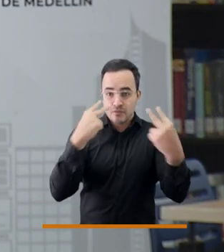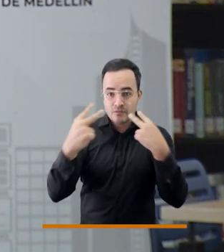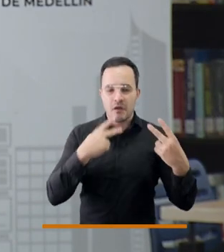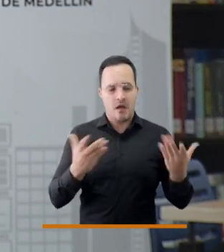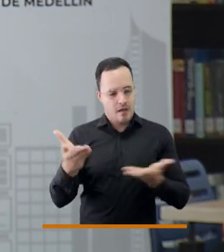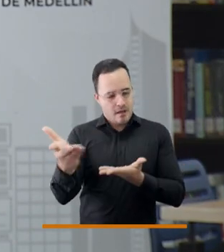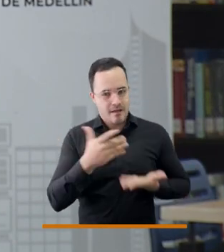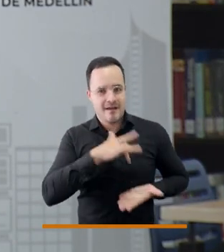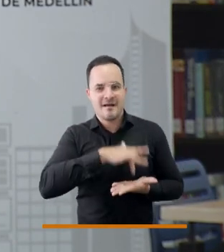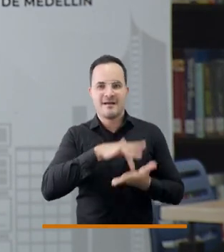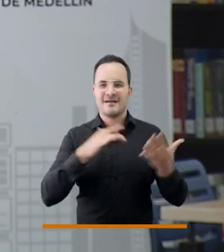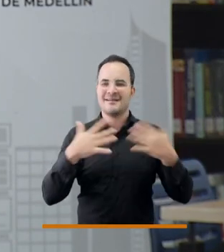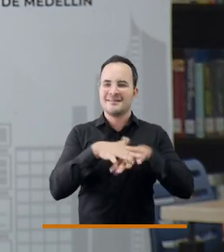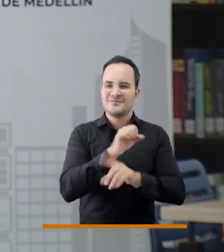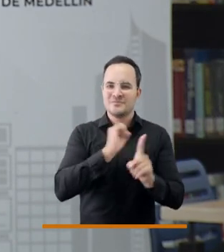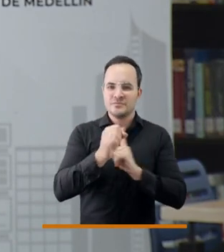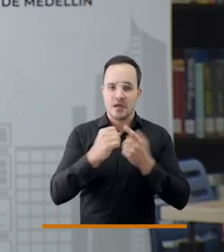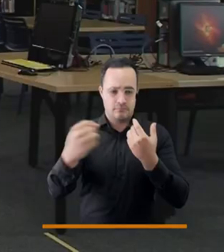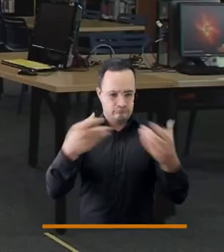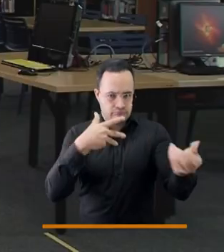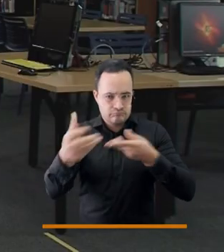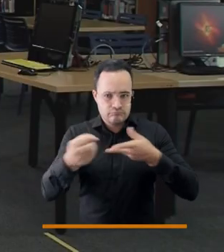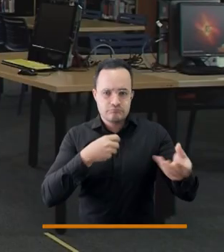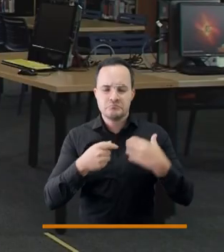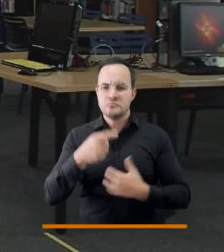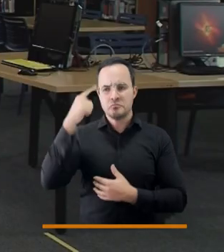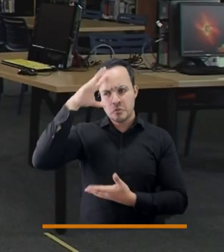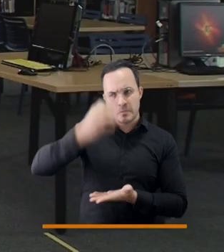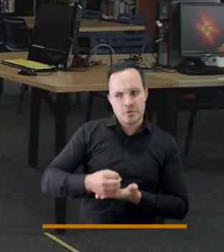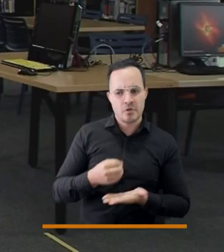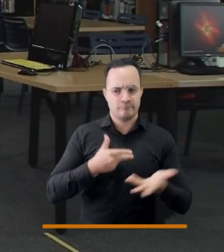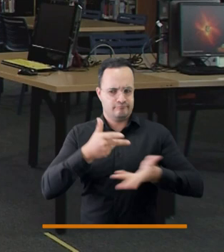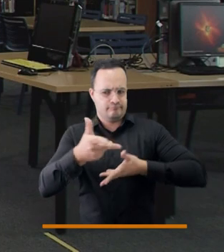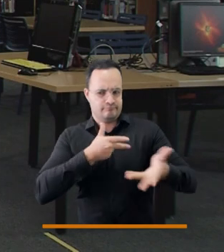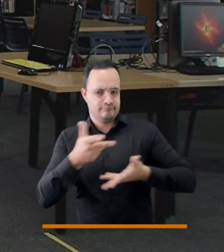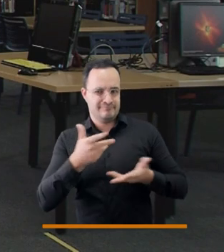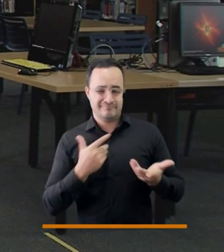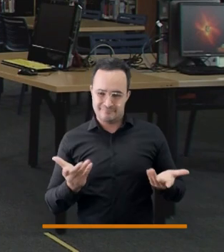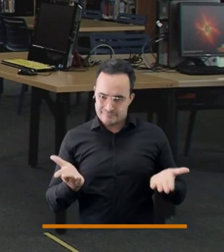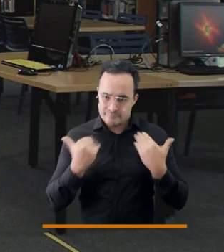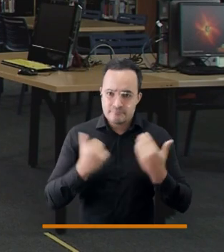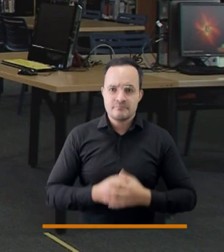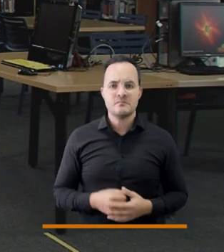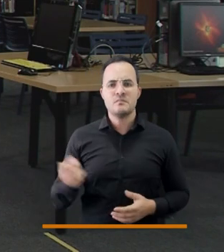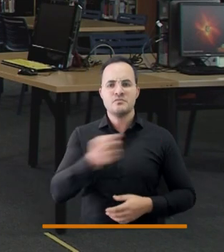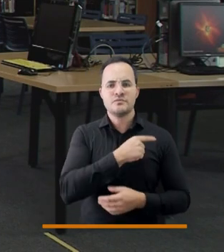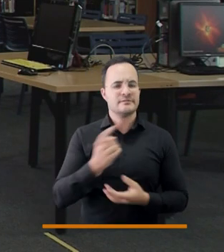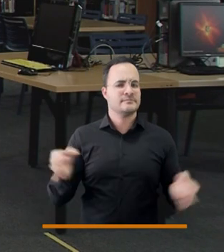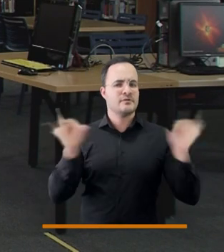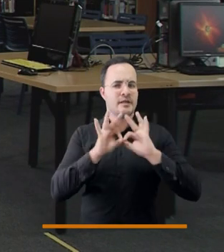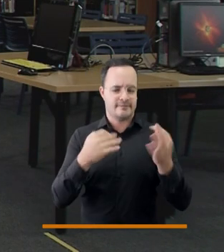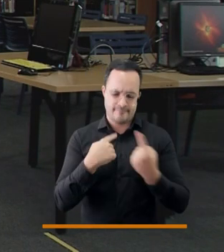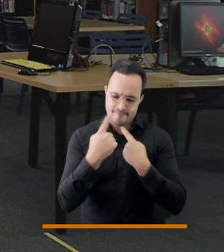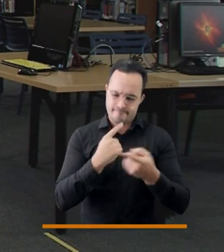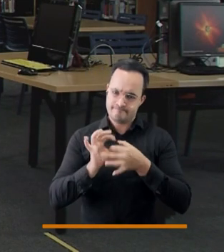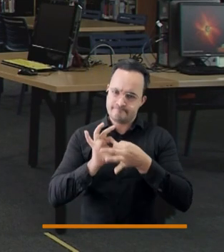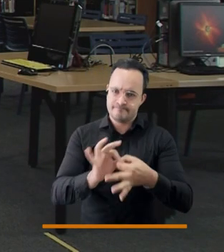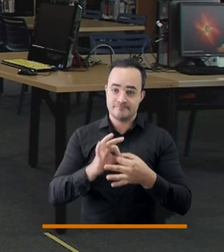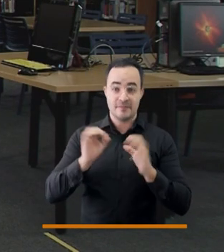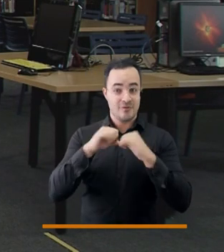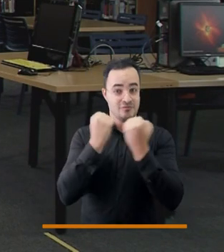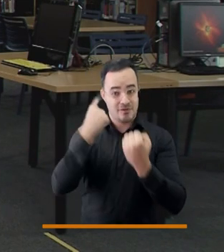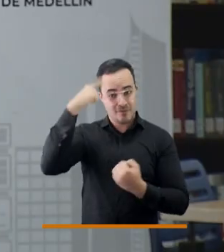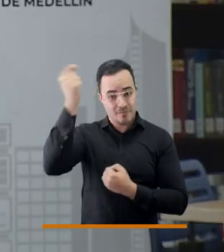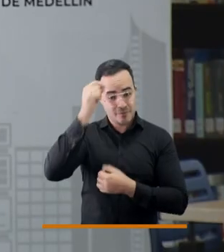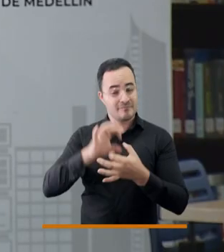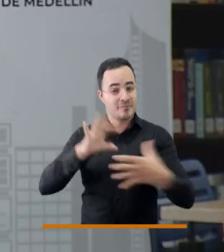a través de las redes sociales, se integran a este diálogo para que mantengamos la conversación, porque el consejo